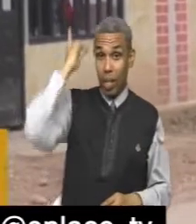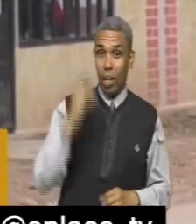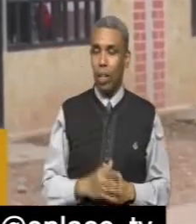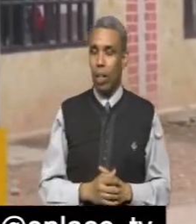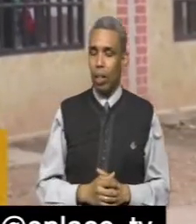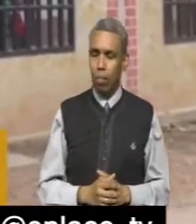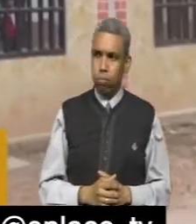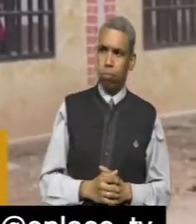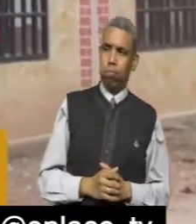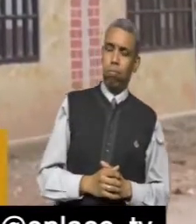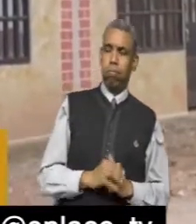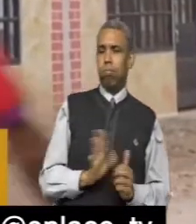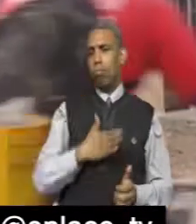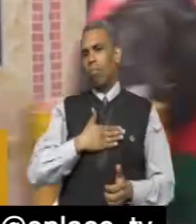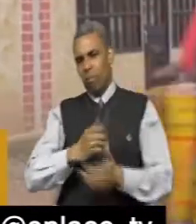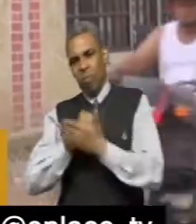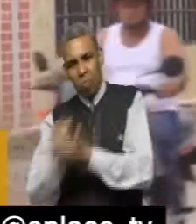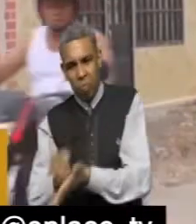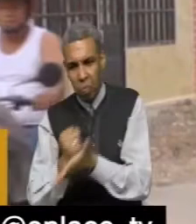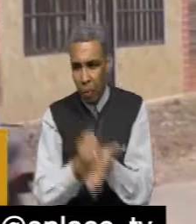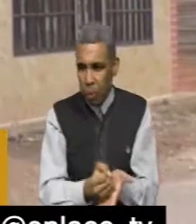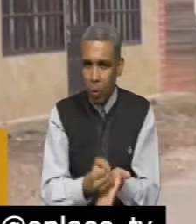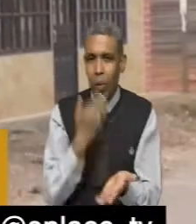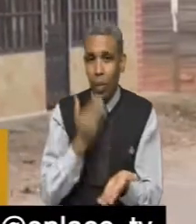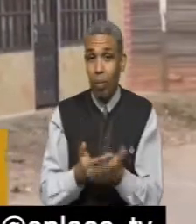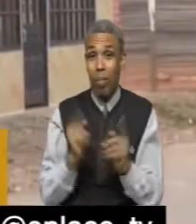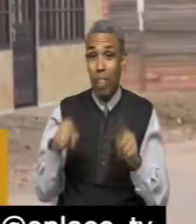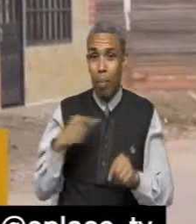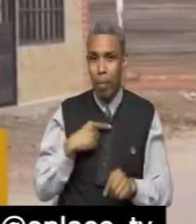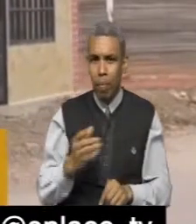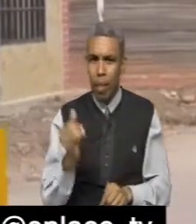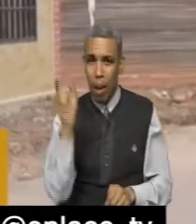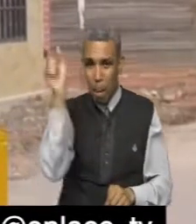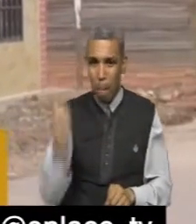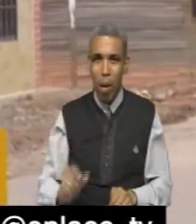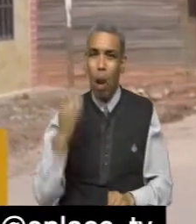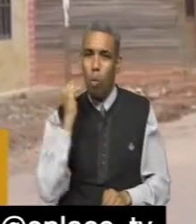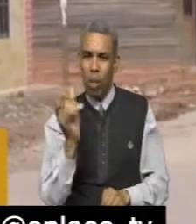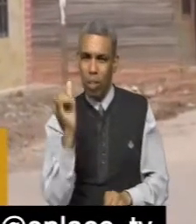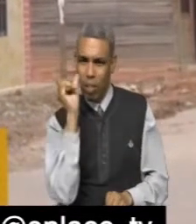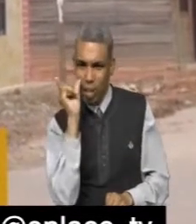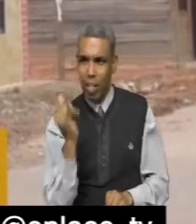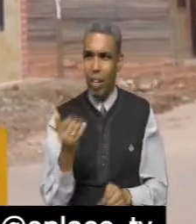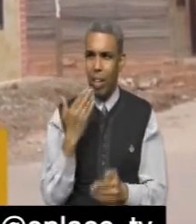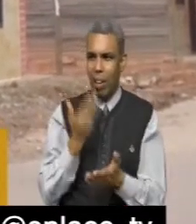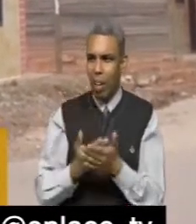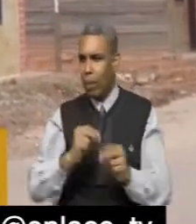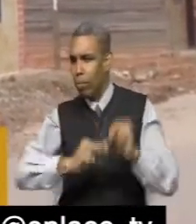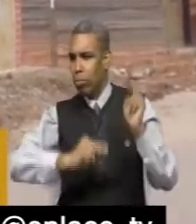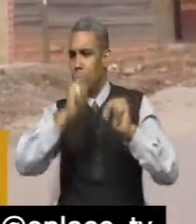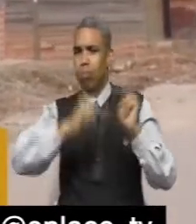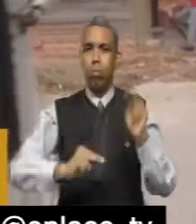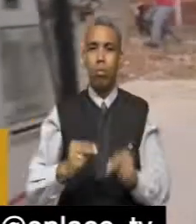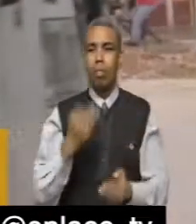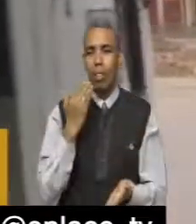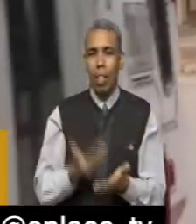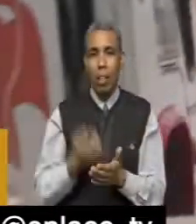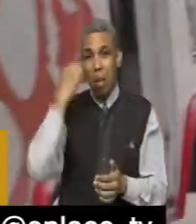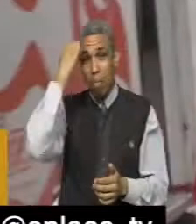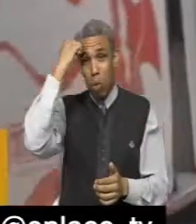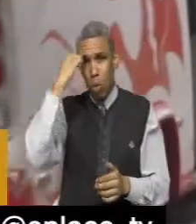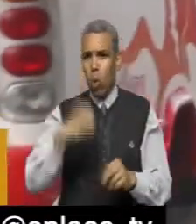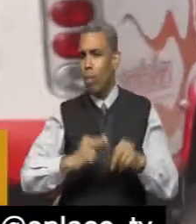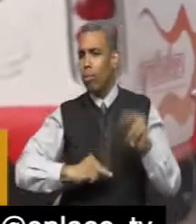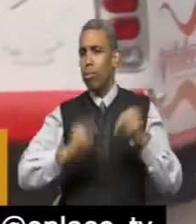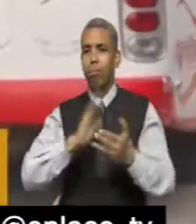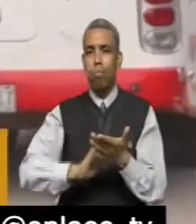y le doy gracias a la ingeniera también y a todos los maestros, las personas que estuvieron trabajando en esas hermosas casas